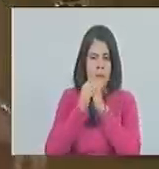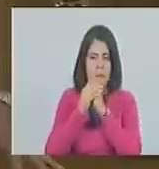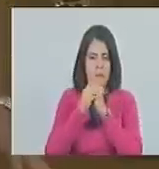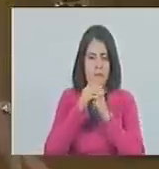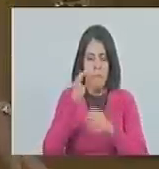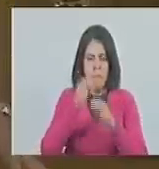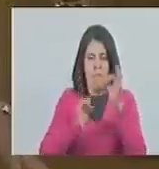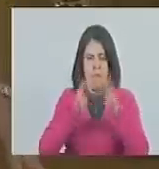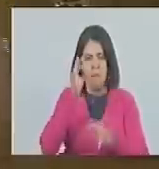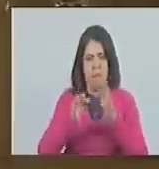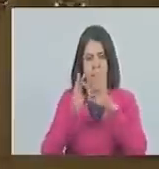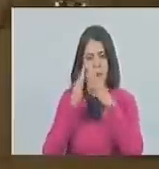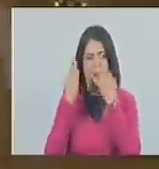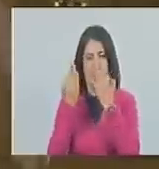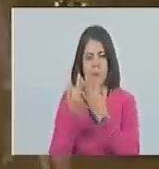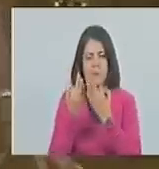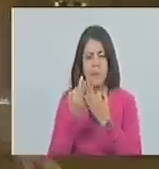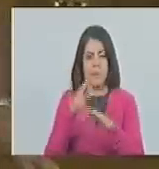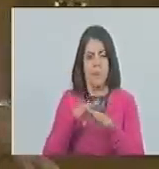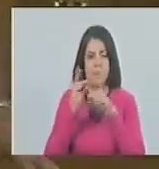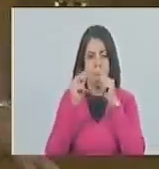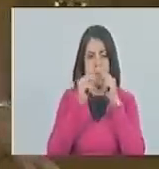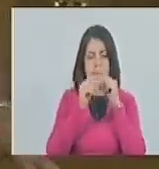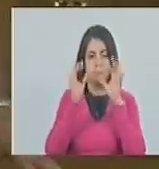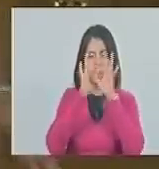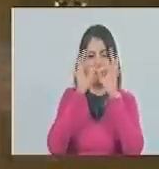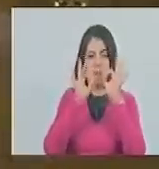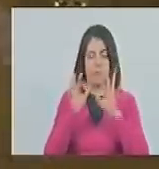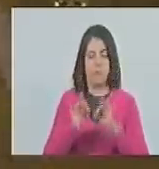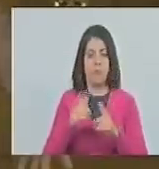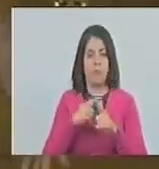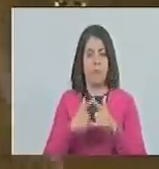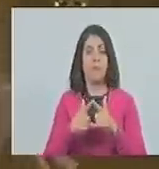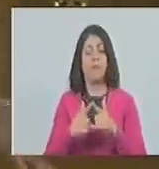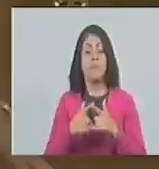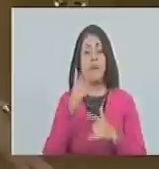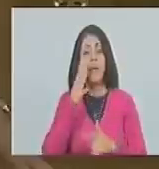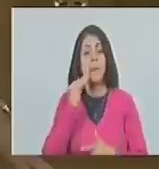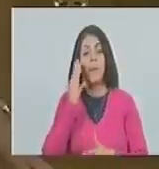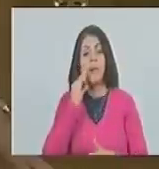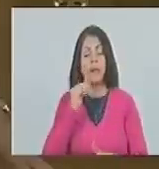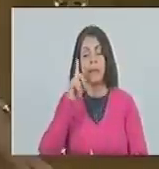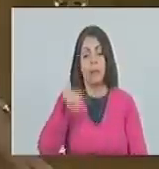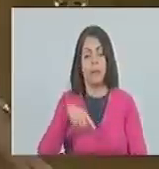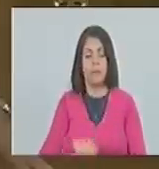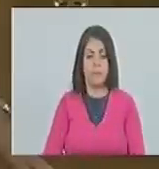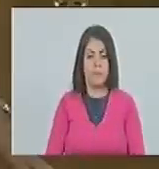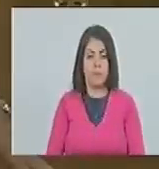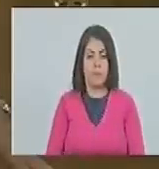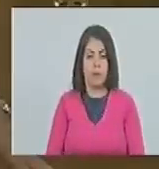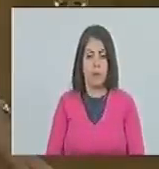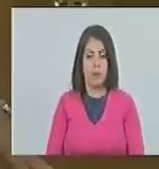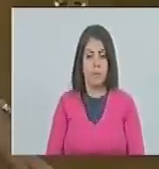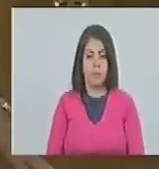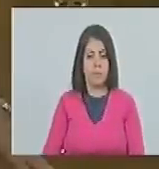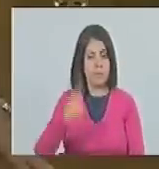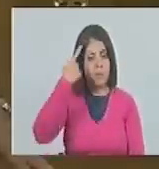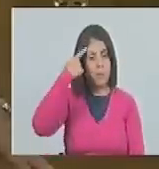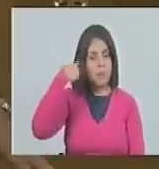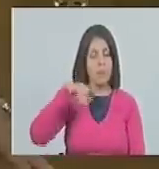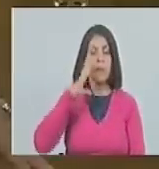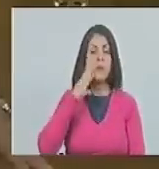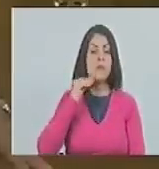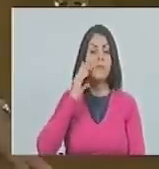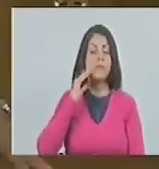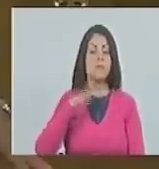con los abogados, hemos estado hablando de estrategia, hemos estado compartiendo experiencias. Yo creo que esas